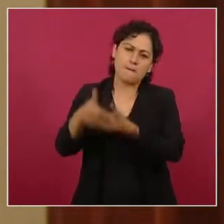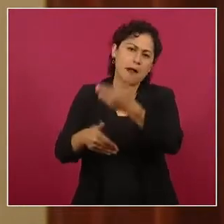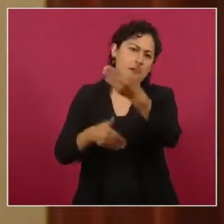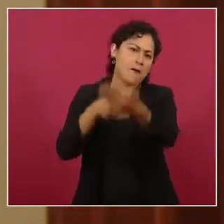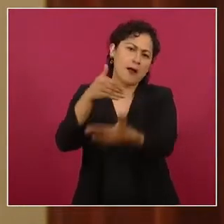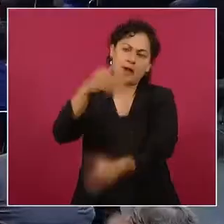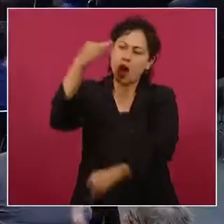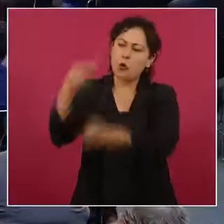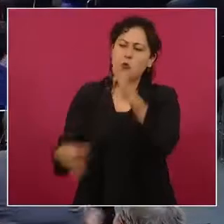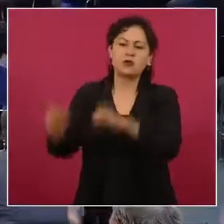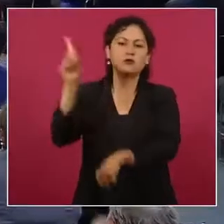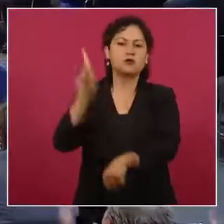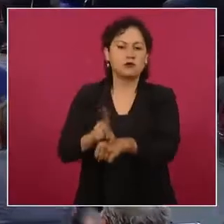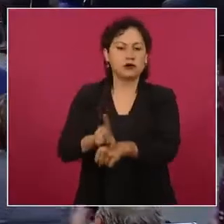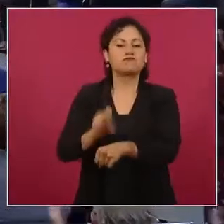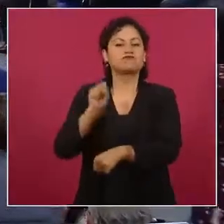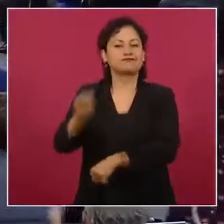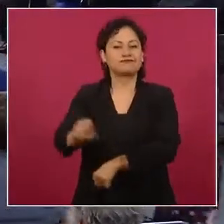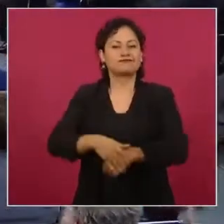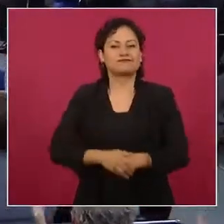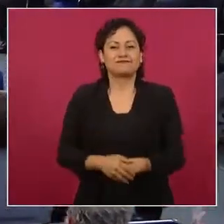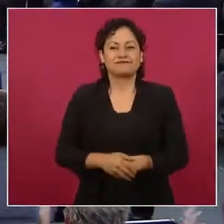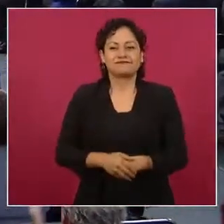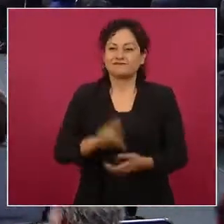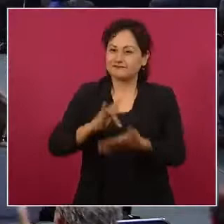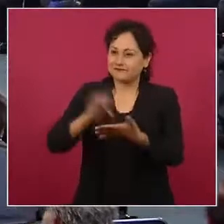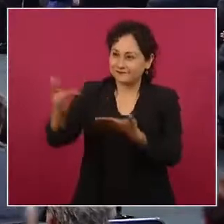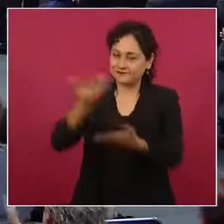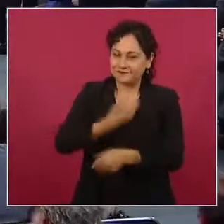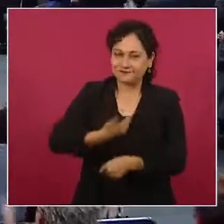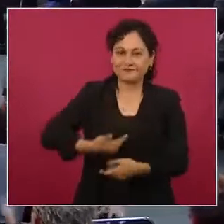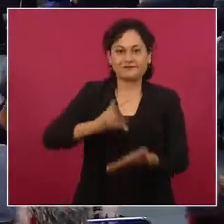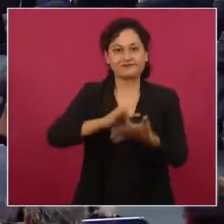señor presidente. Gracias, compañeras y compañeros.